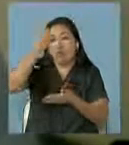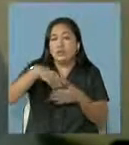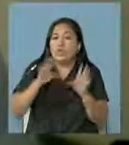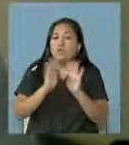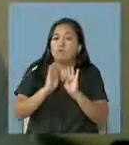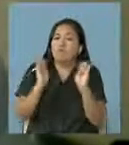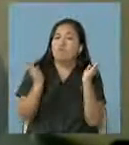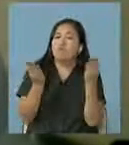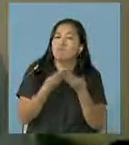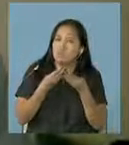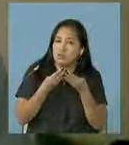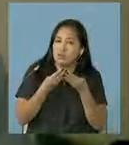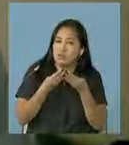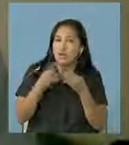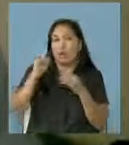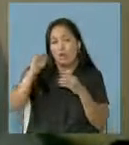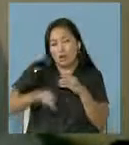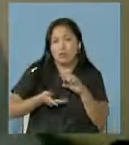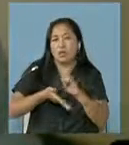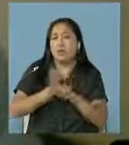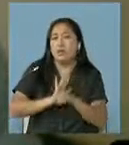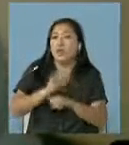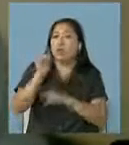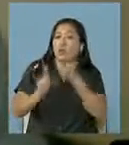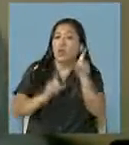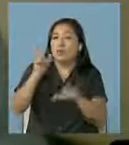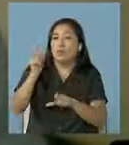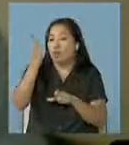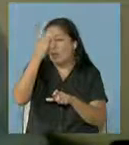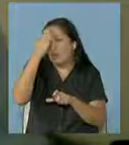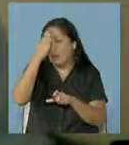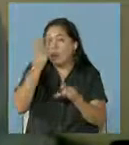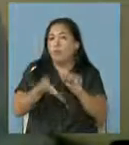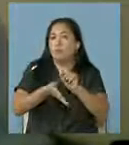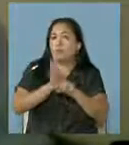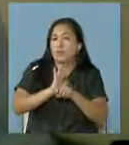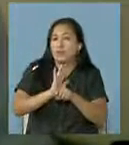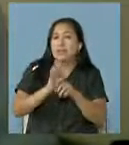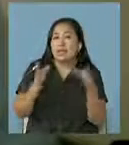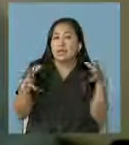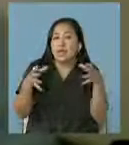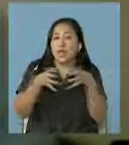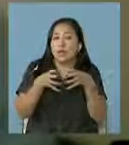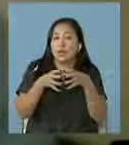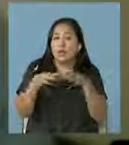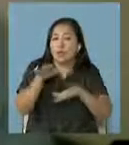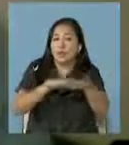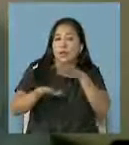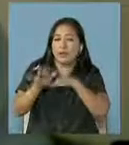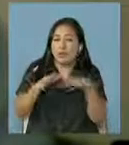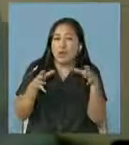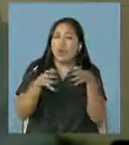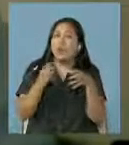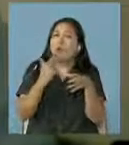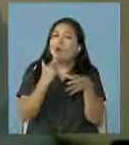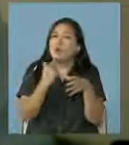hermetismo con el tema del covid y algunos positivos que que aparecerían y afectarían a Diego cela para armar el 11 Así